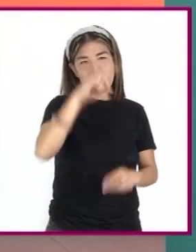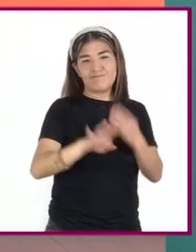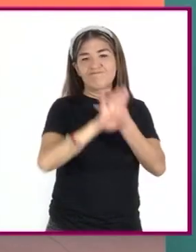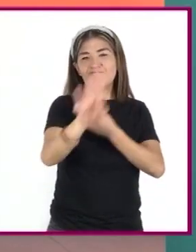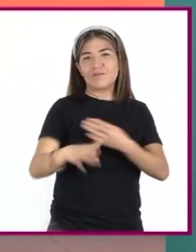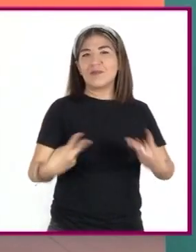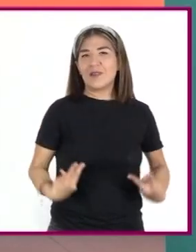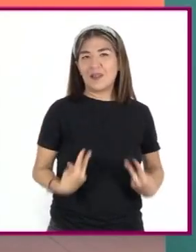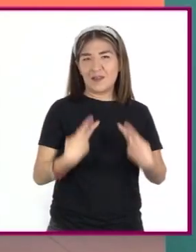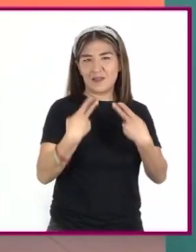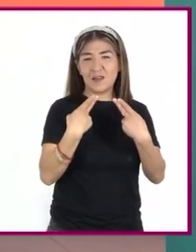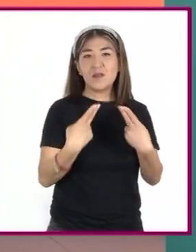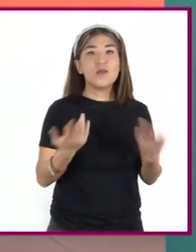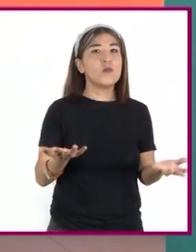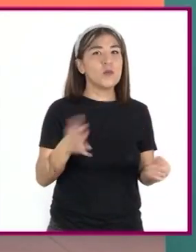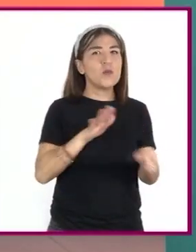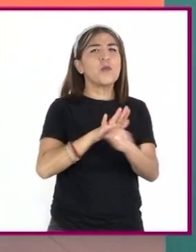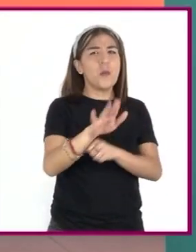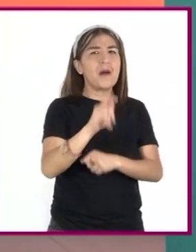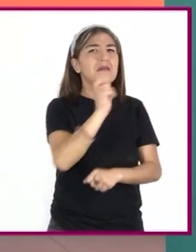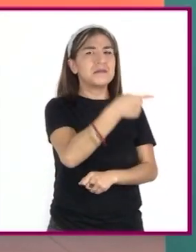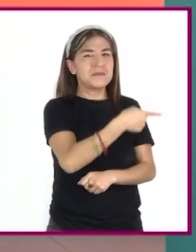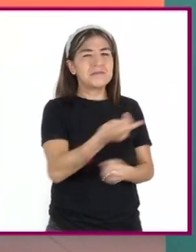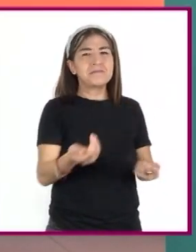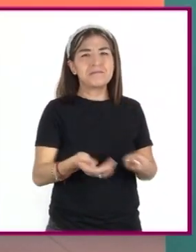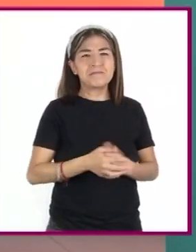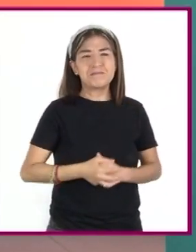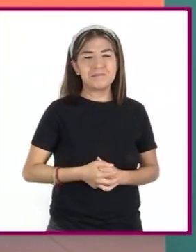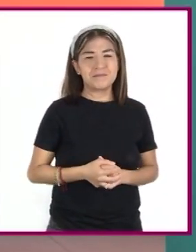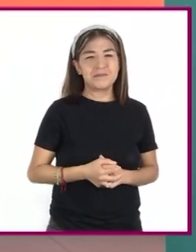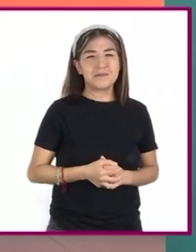anticancerígenas. ¿Saben cuál organismo es?